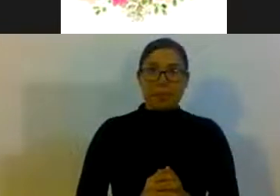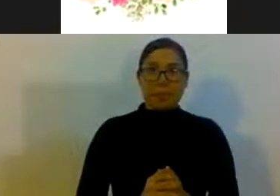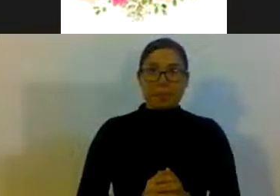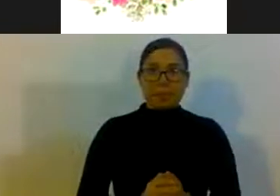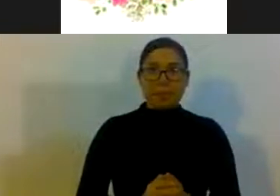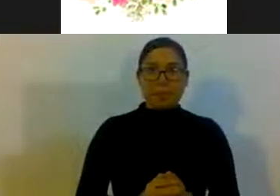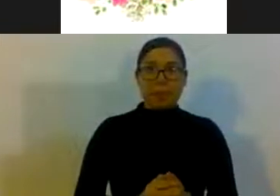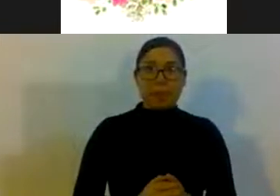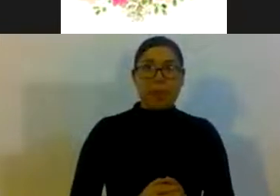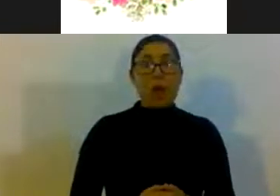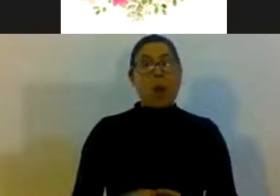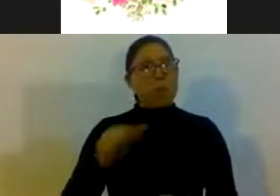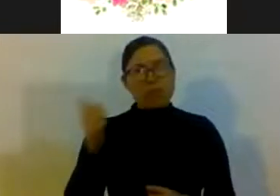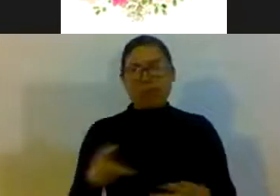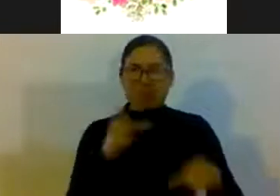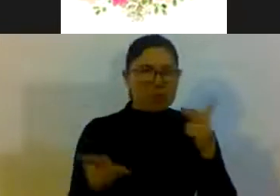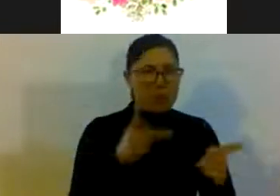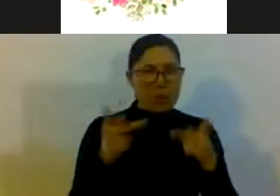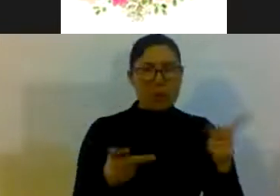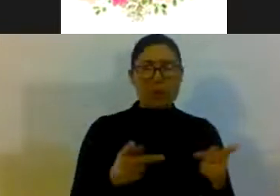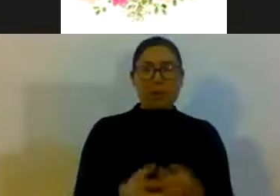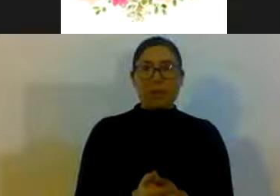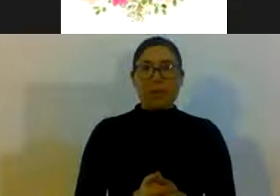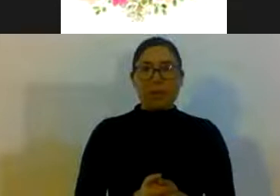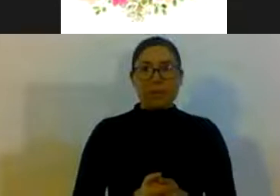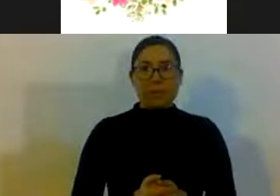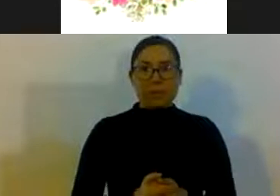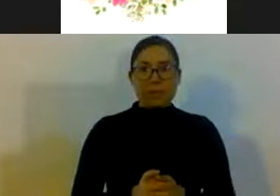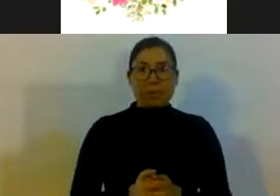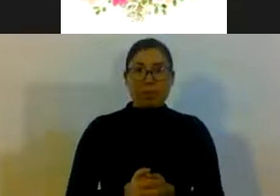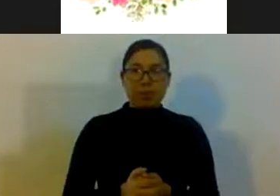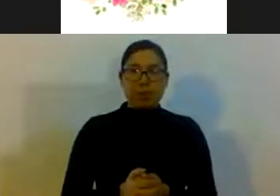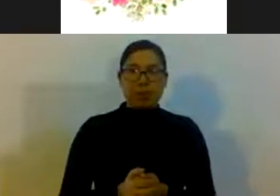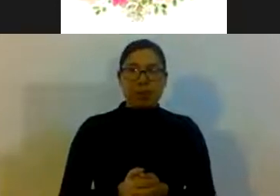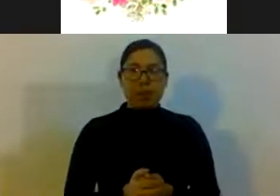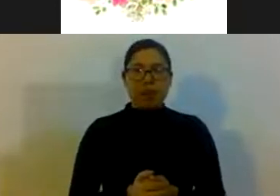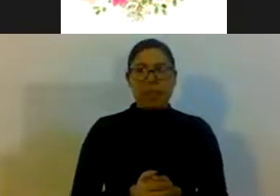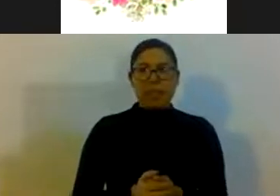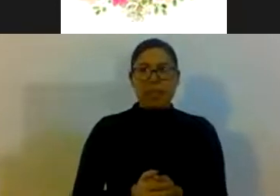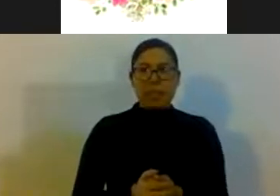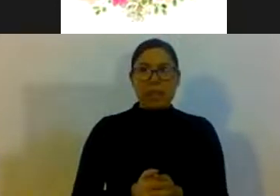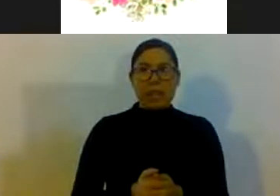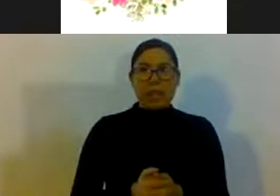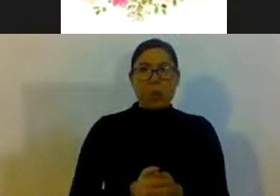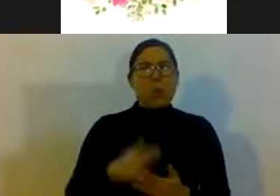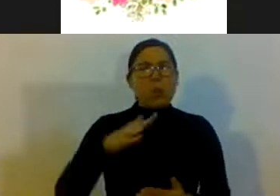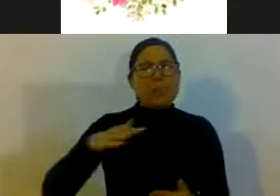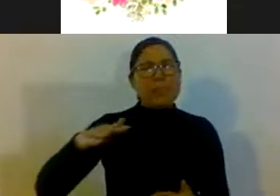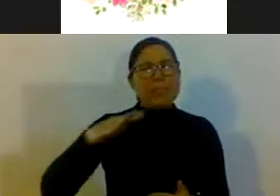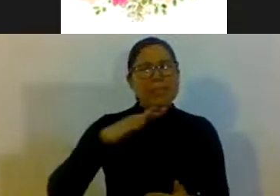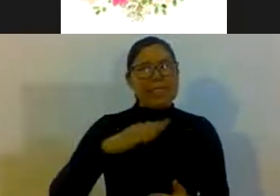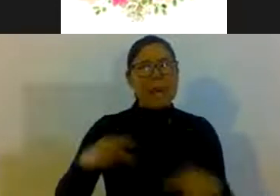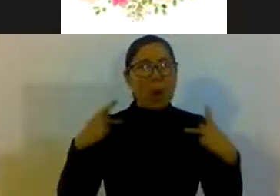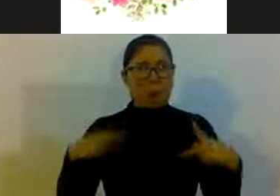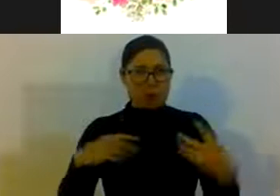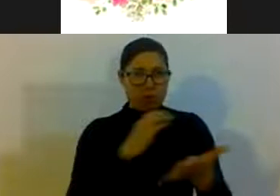pregunta muy importante que me gustaría hacerles también es, ¿qué creen que pensaban los personajes de este cuento? ¿Qué